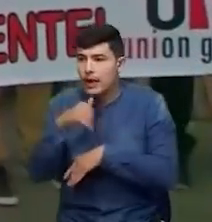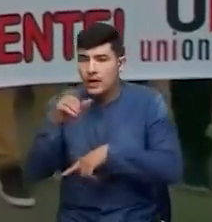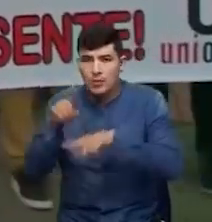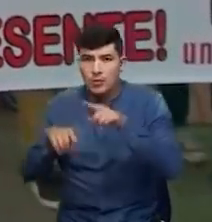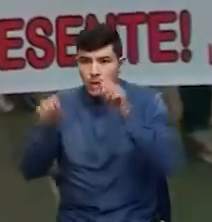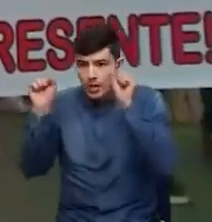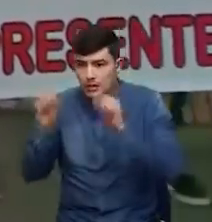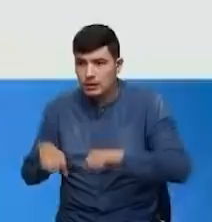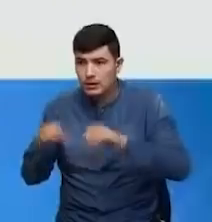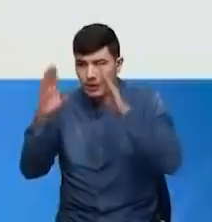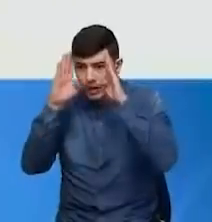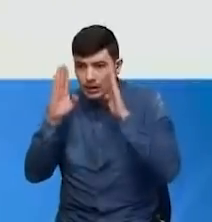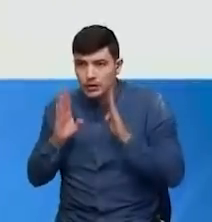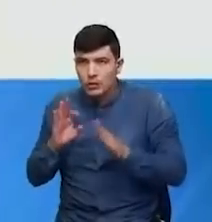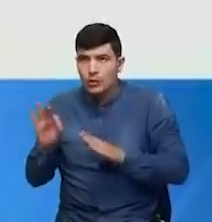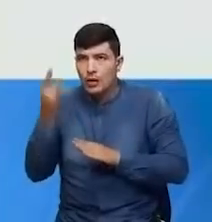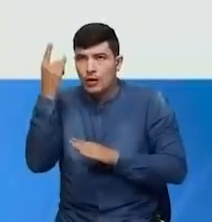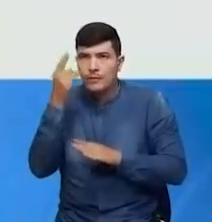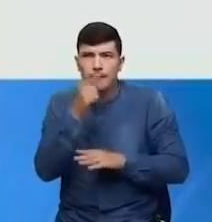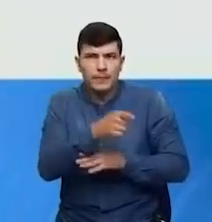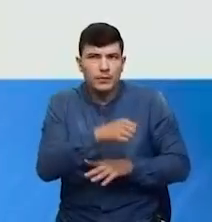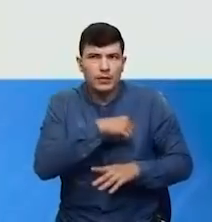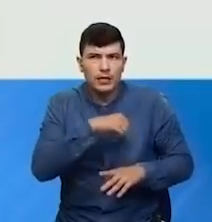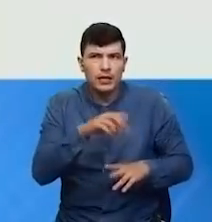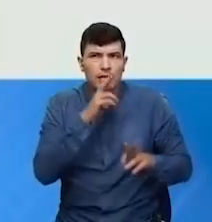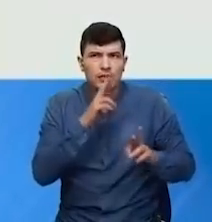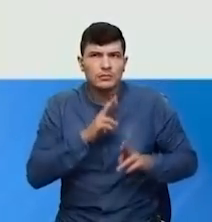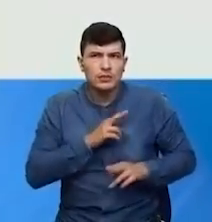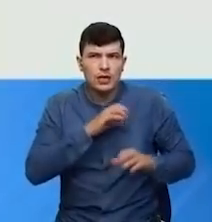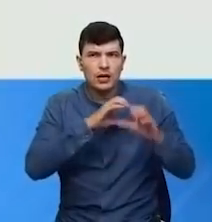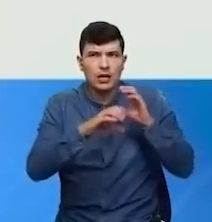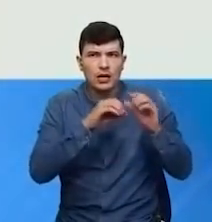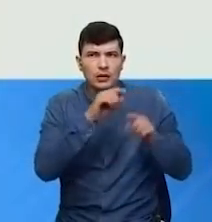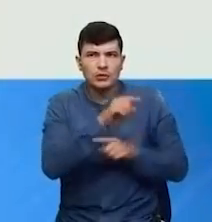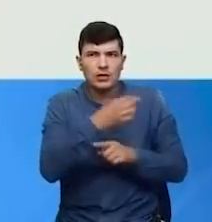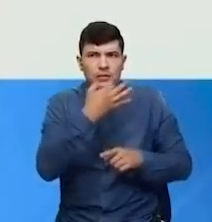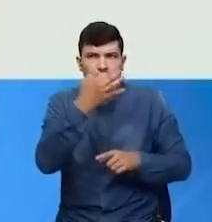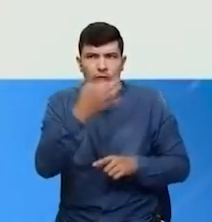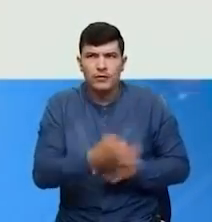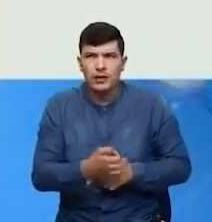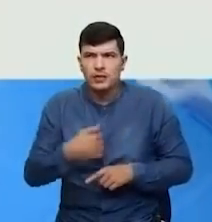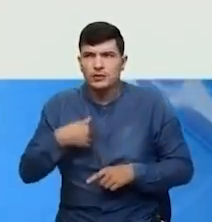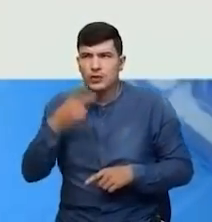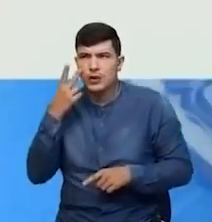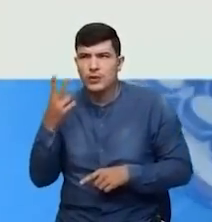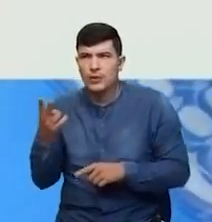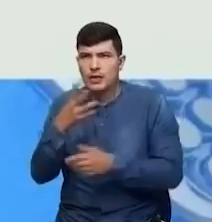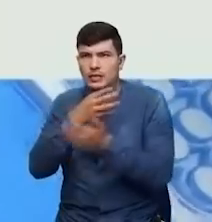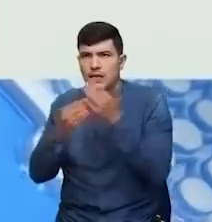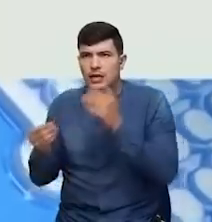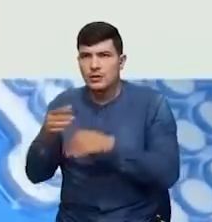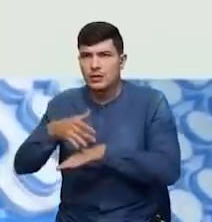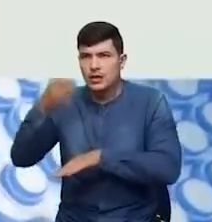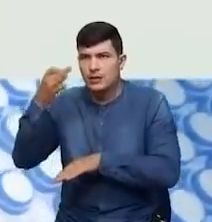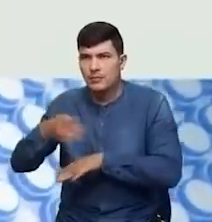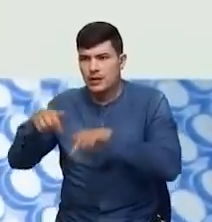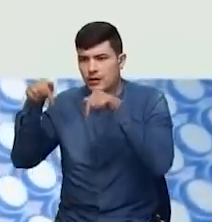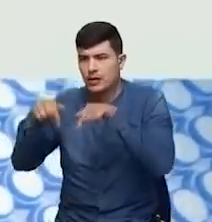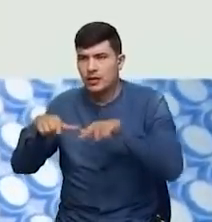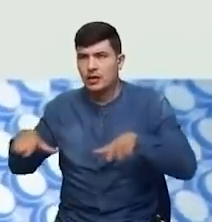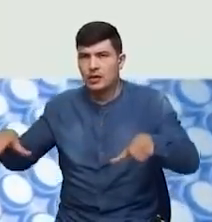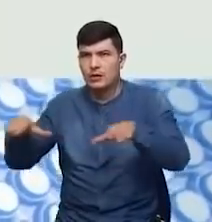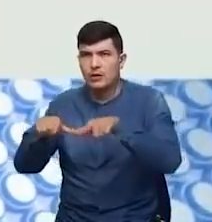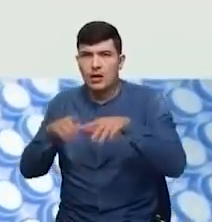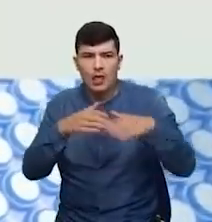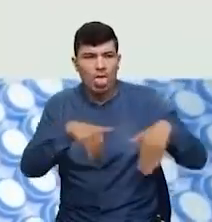atender y dar una respuesta. ¿Tienen alguna respuesta para medios de comunicación? ¿Usted me confirma? Yo vi que salieron temprano, salieron de la compañía.